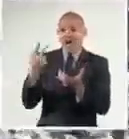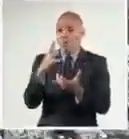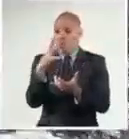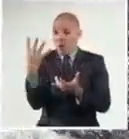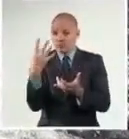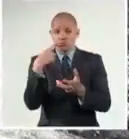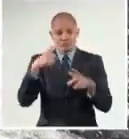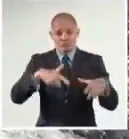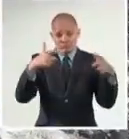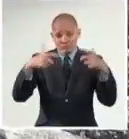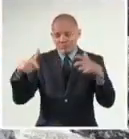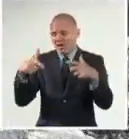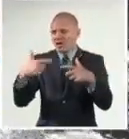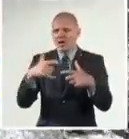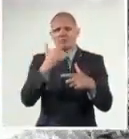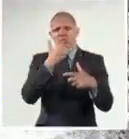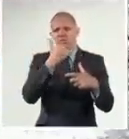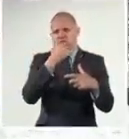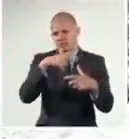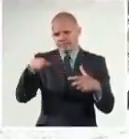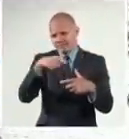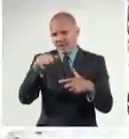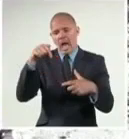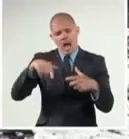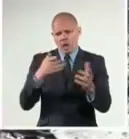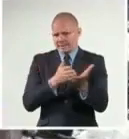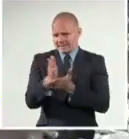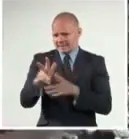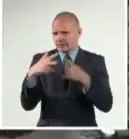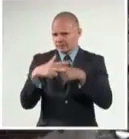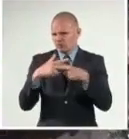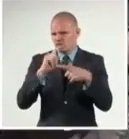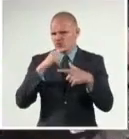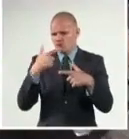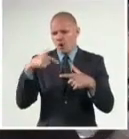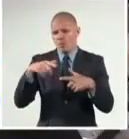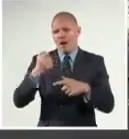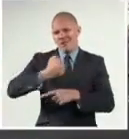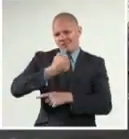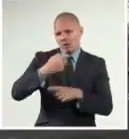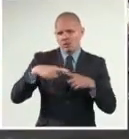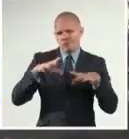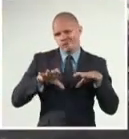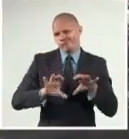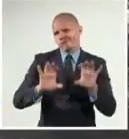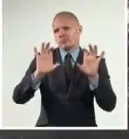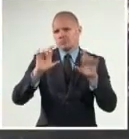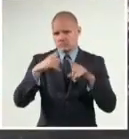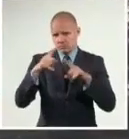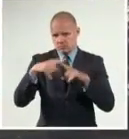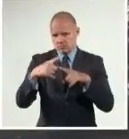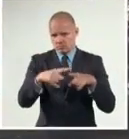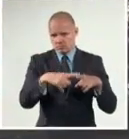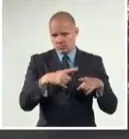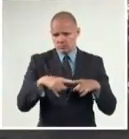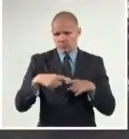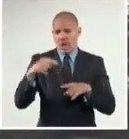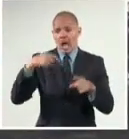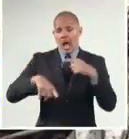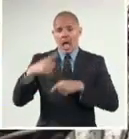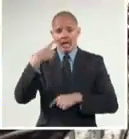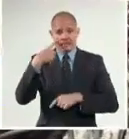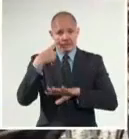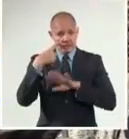Agotadoras jornadas en las labores de recuperación se escenifican hoy en la base de supertanqueros de Matanzas, esta vez con